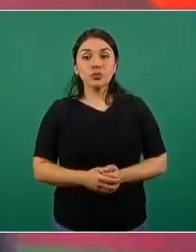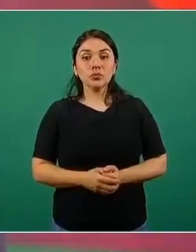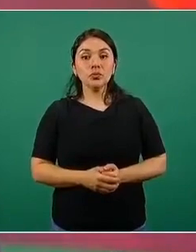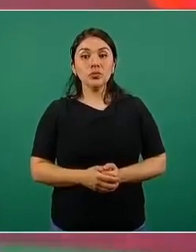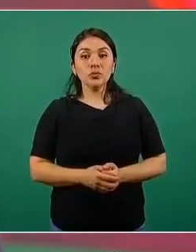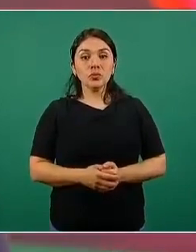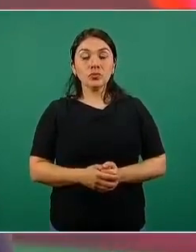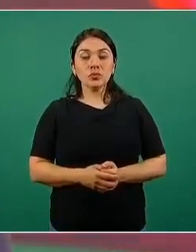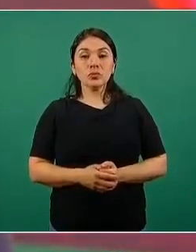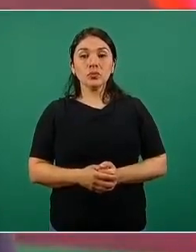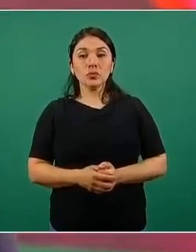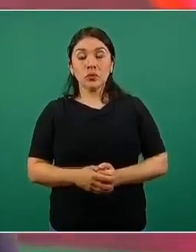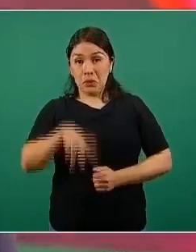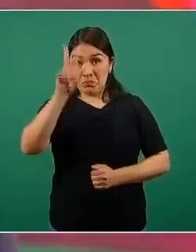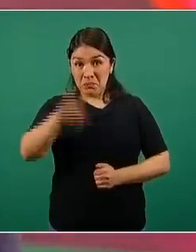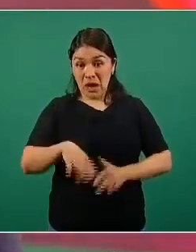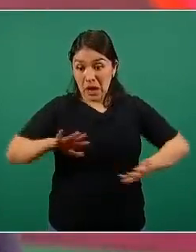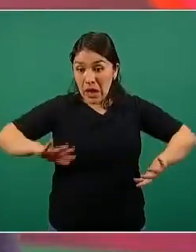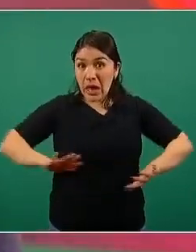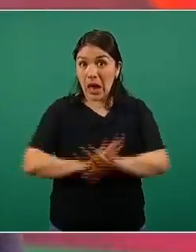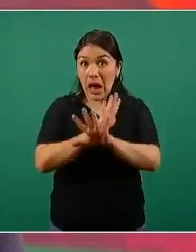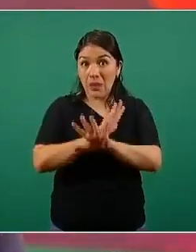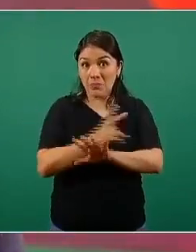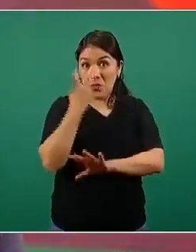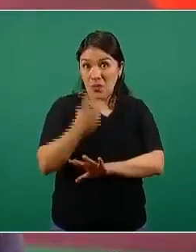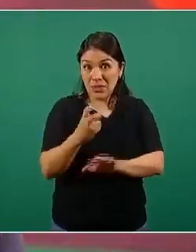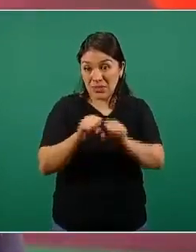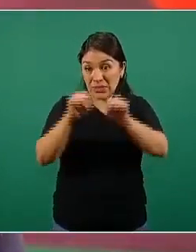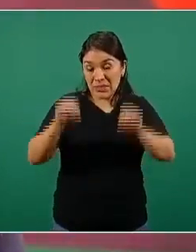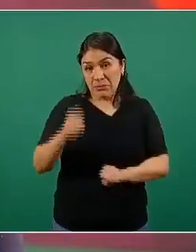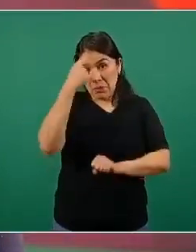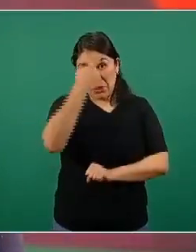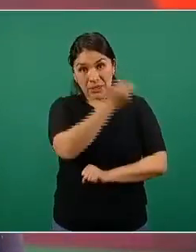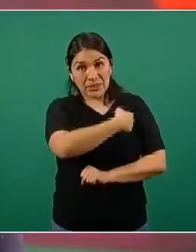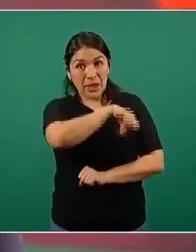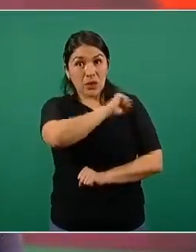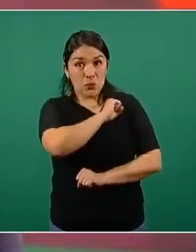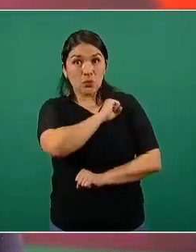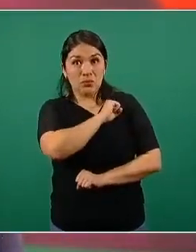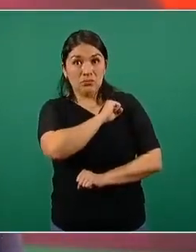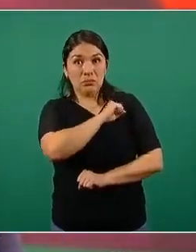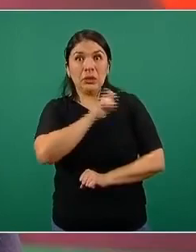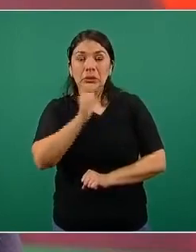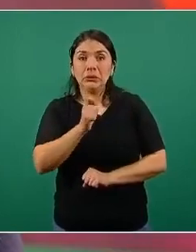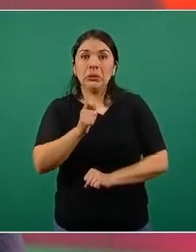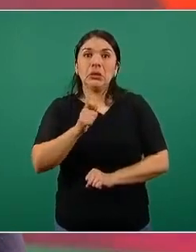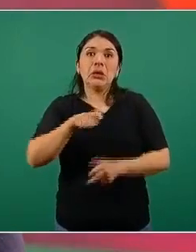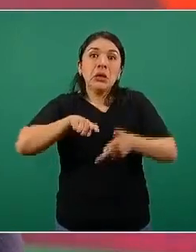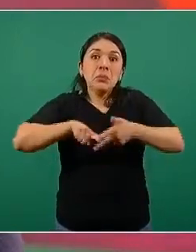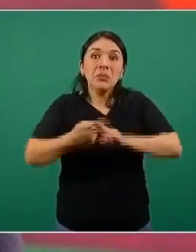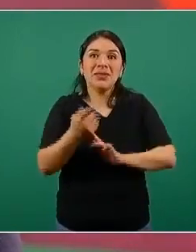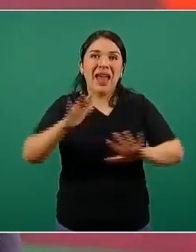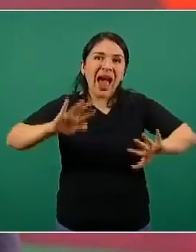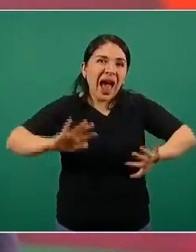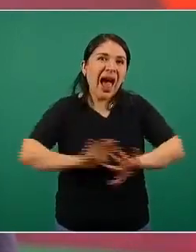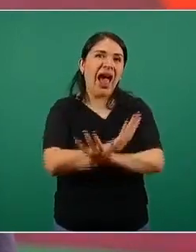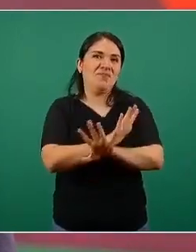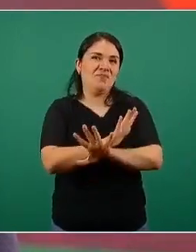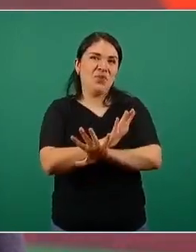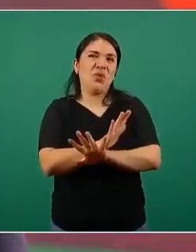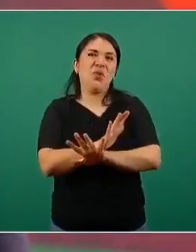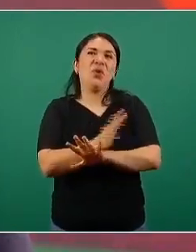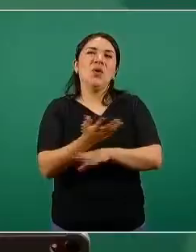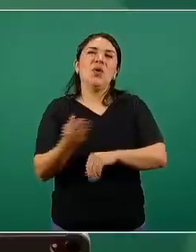Claramente la transformación de este sistema, en el que desde la época de transición y con